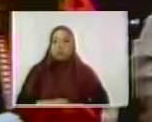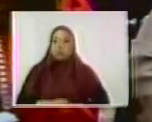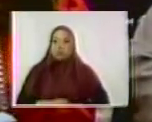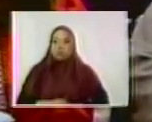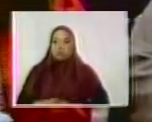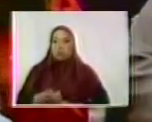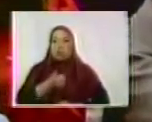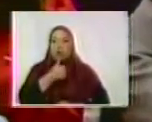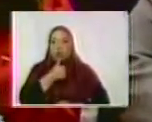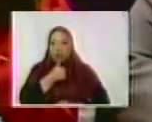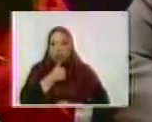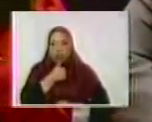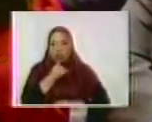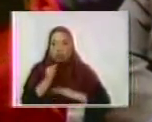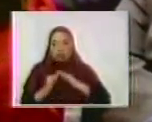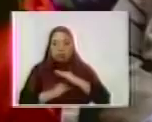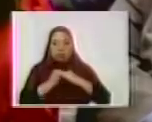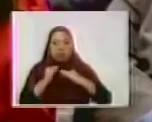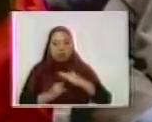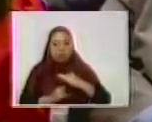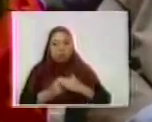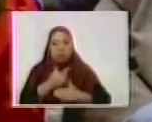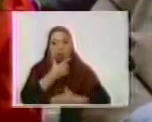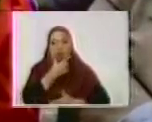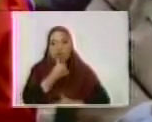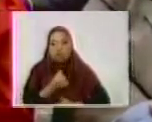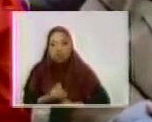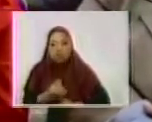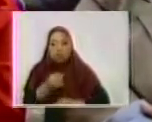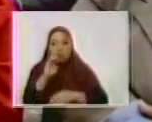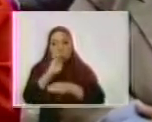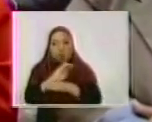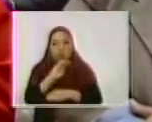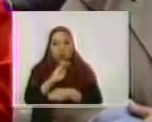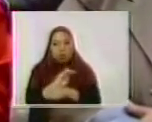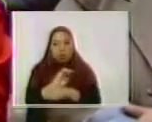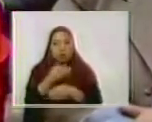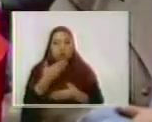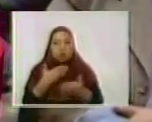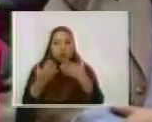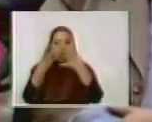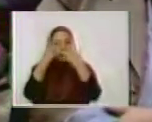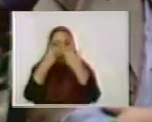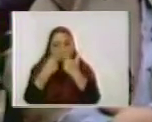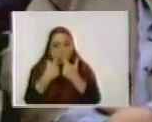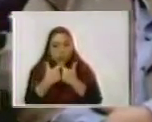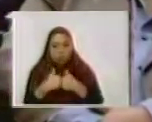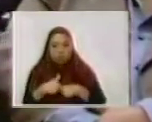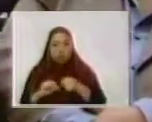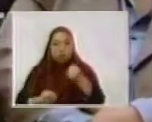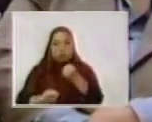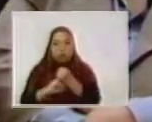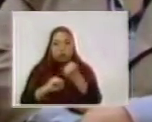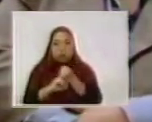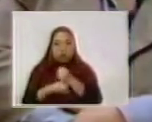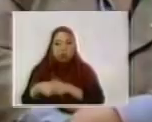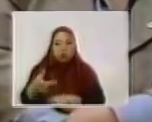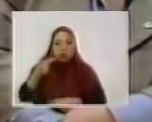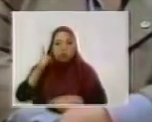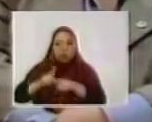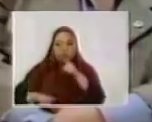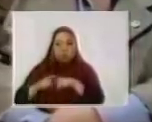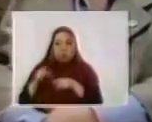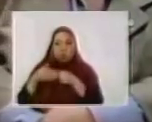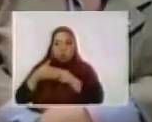Quien proporcione, facilite, resguarde, administre, adquiera,